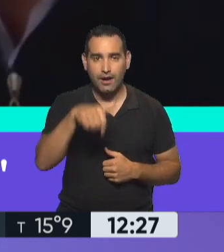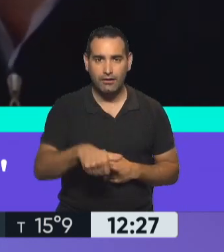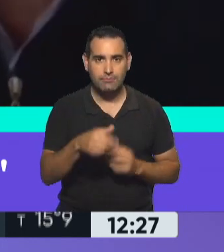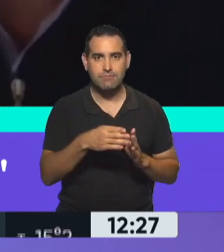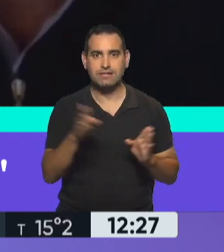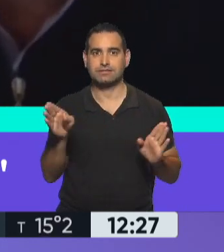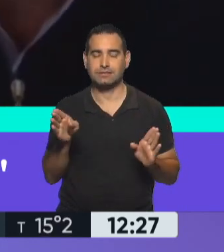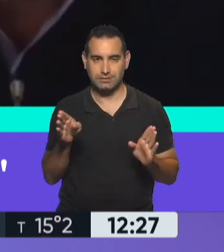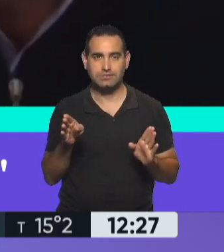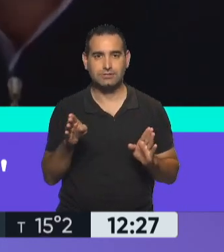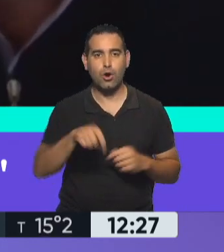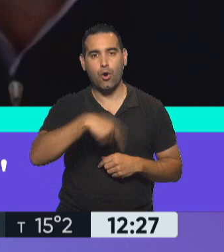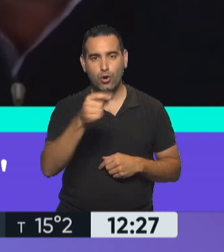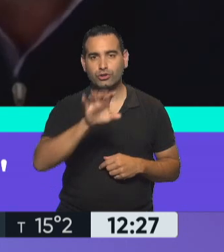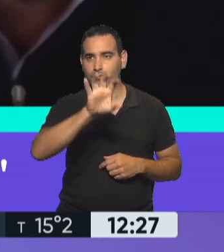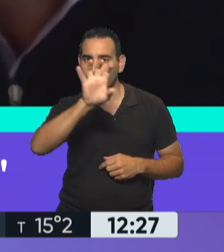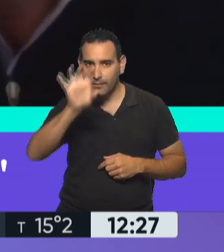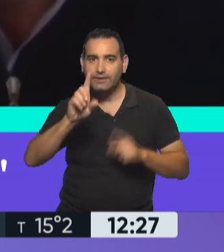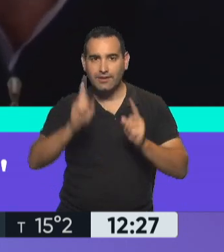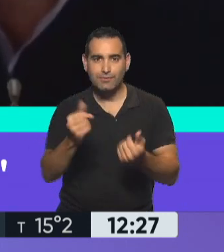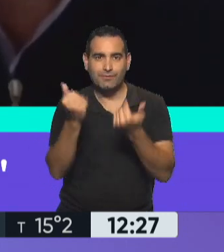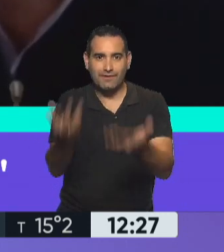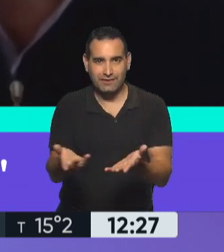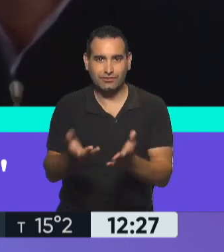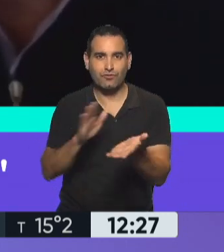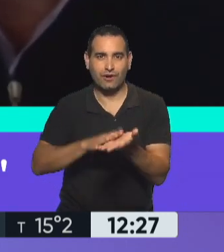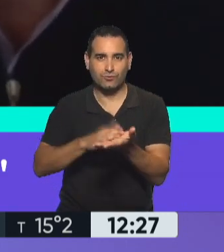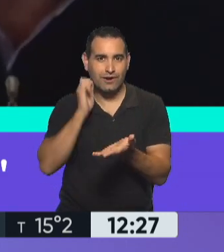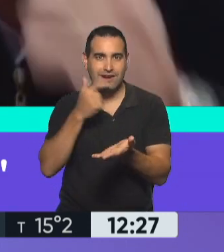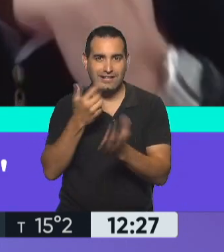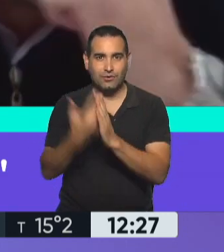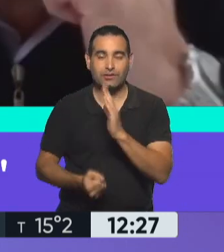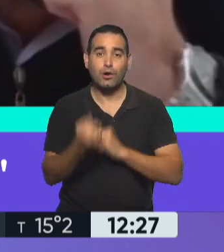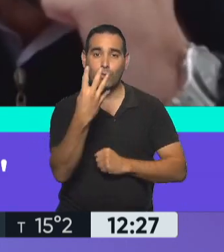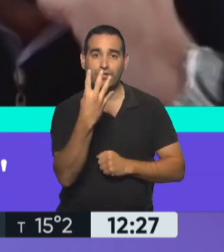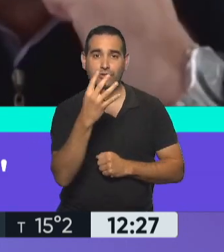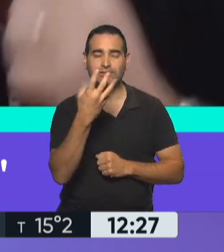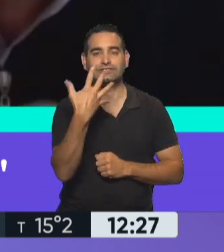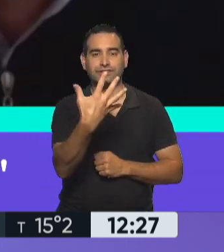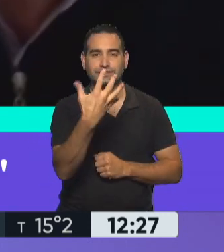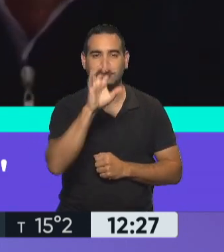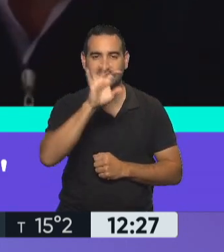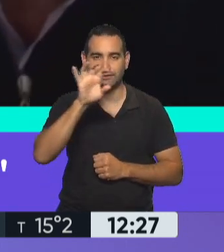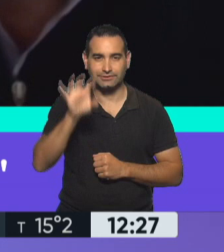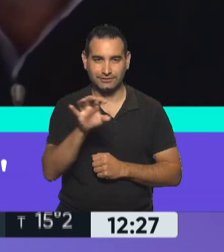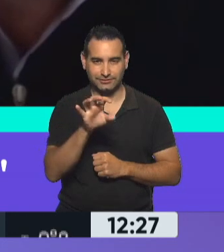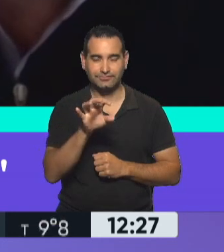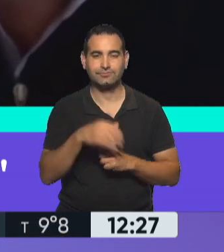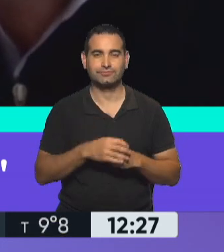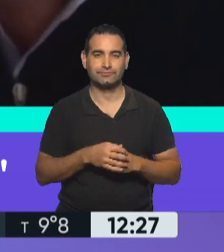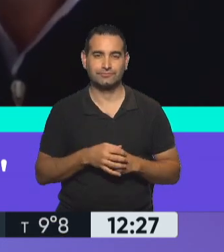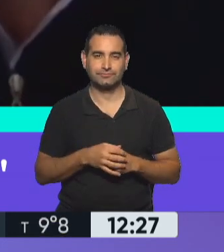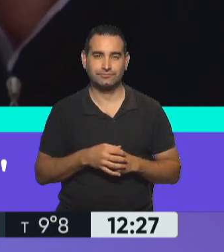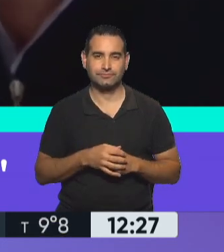es extender a otras provincias, se suman 5 provincias nuevas, por ejemplo,